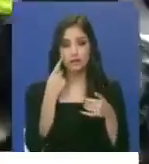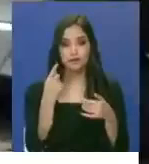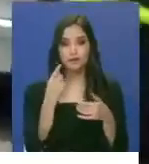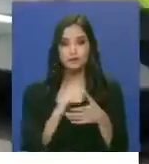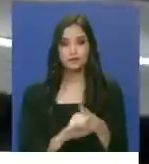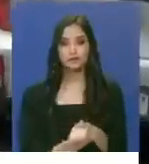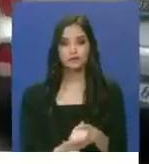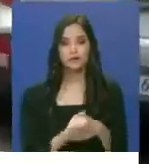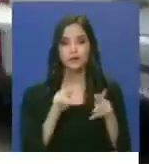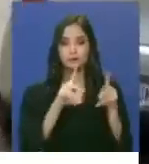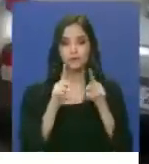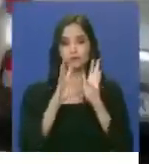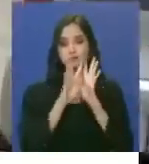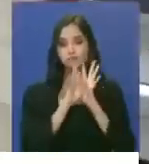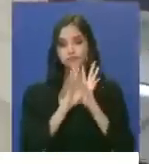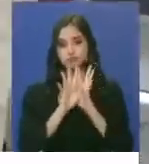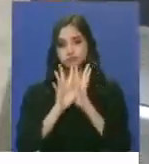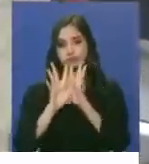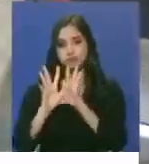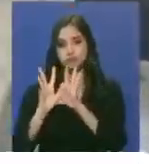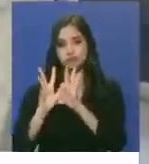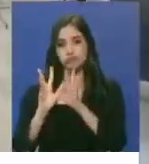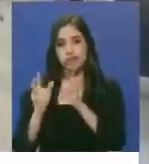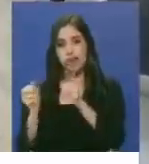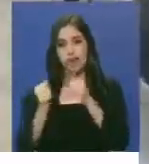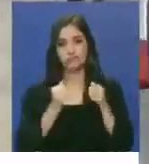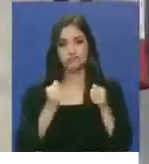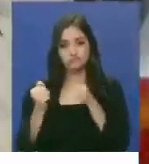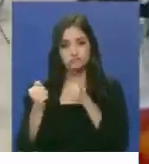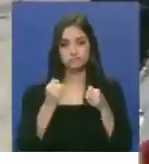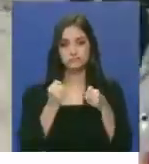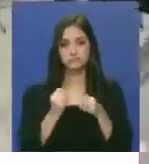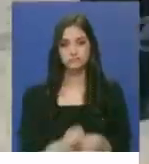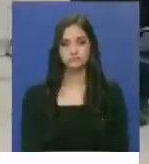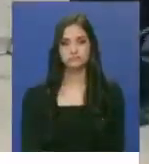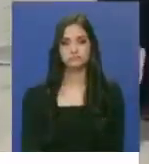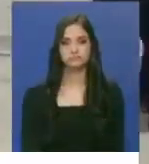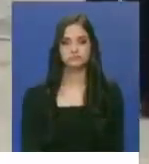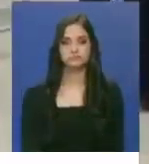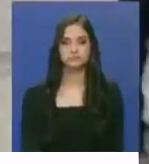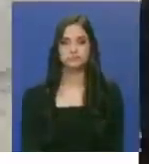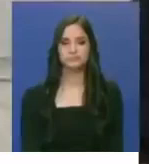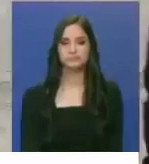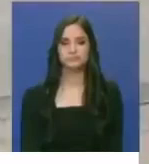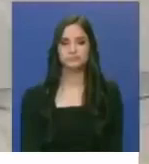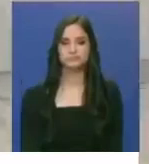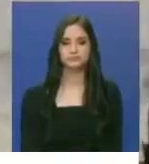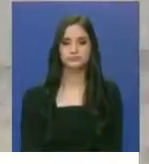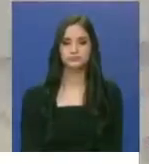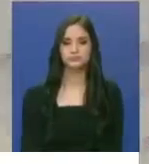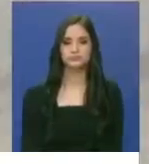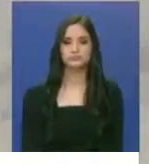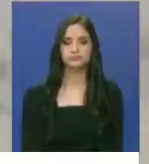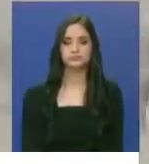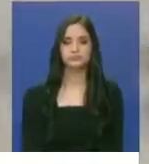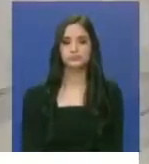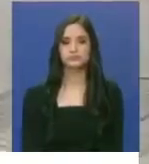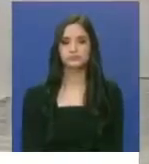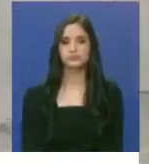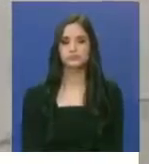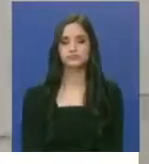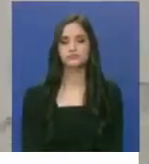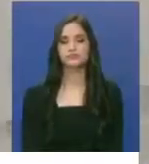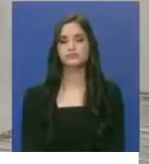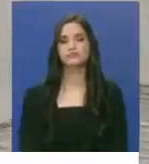momento. Veamos cómo quitan las barras metálicas en este instante y están tratando de movilizarlas a otro punto. Parte de lo que está ocurriendo en este